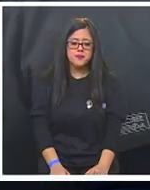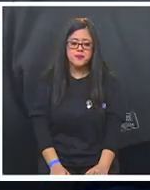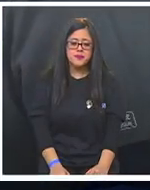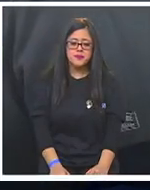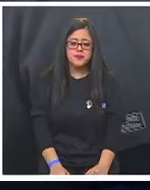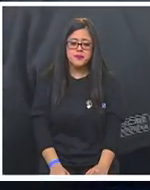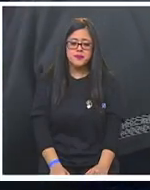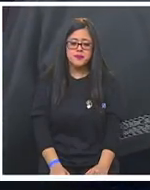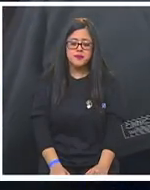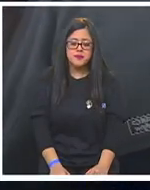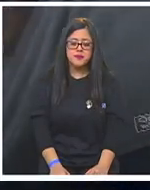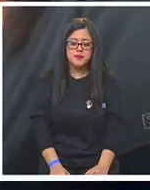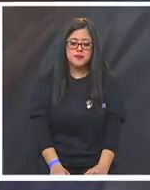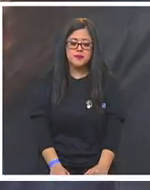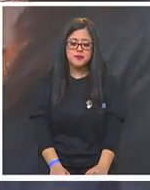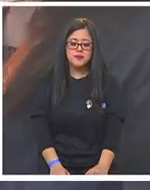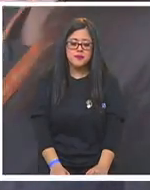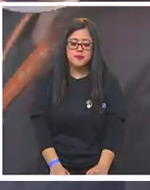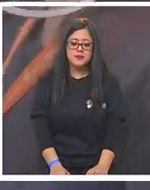Todavía.